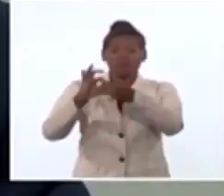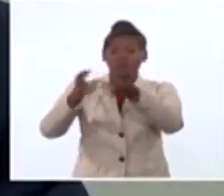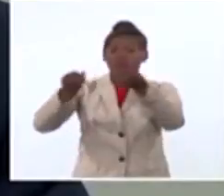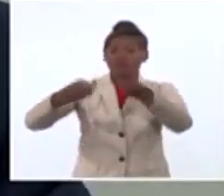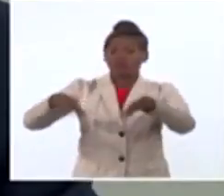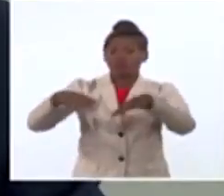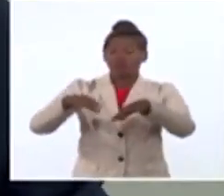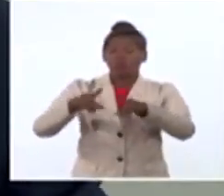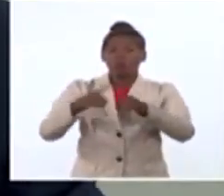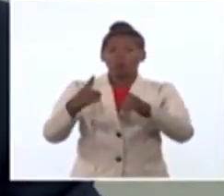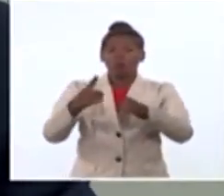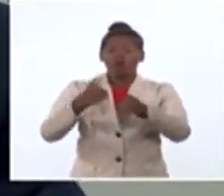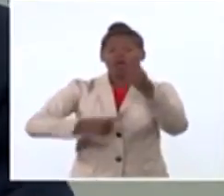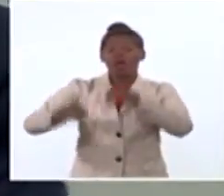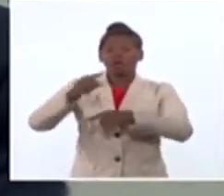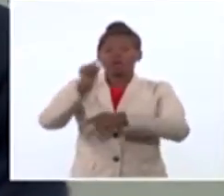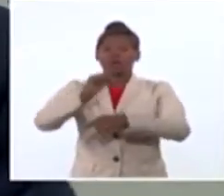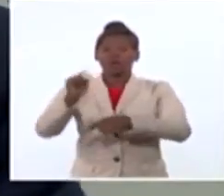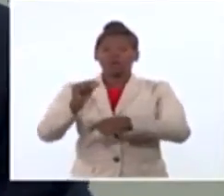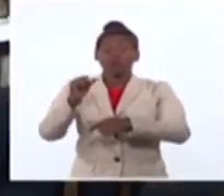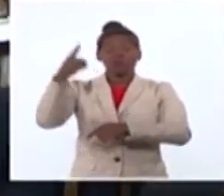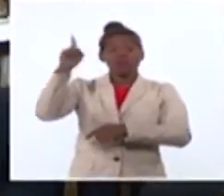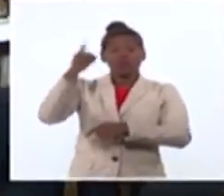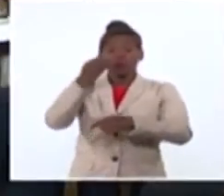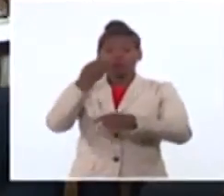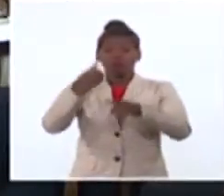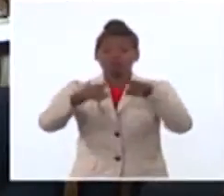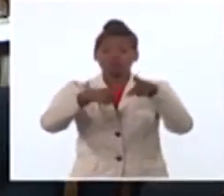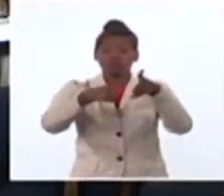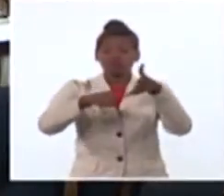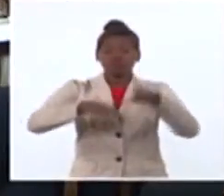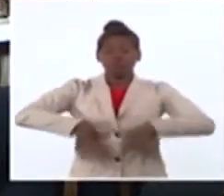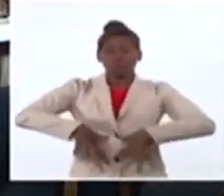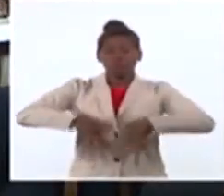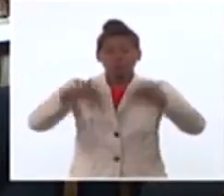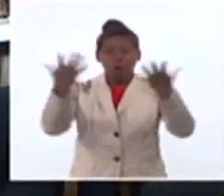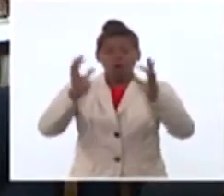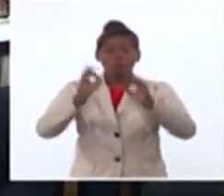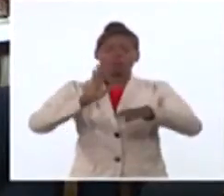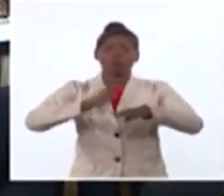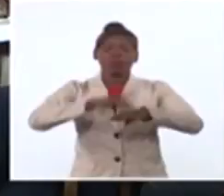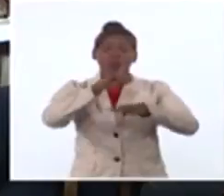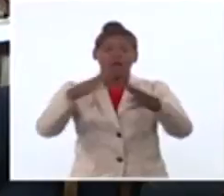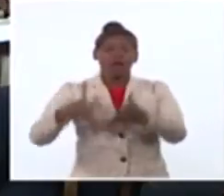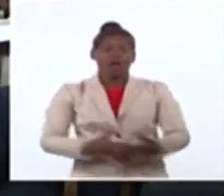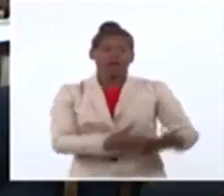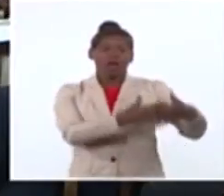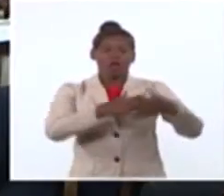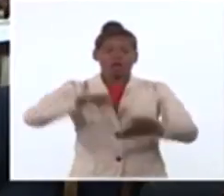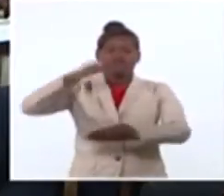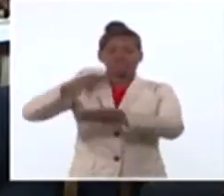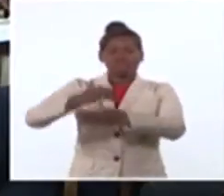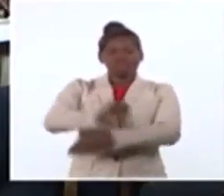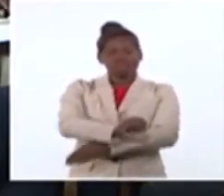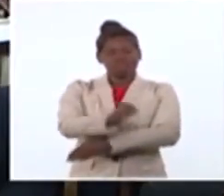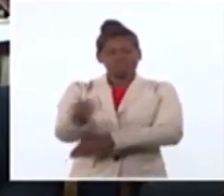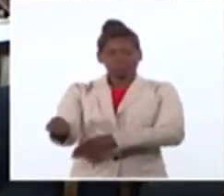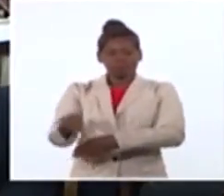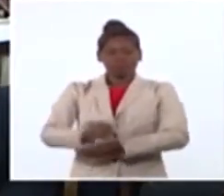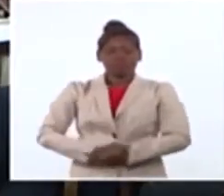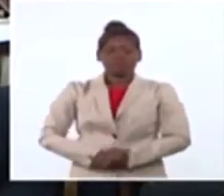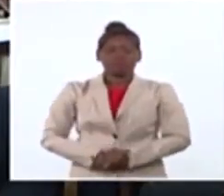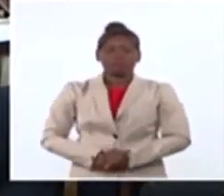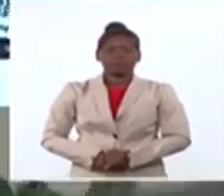paz de nuestro país. Usa para eso una muy